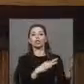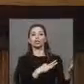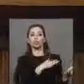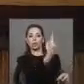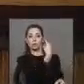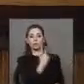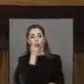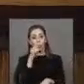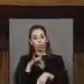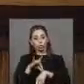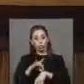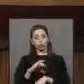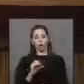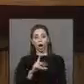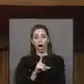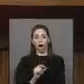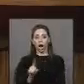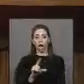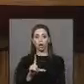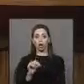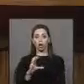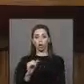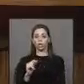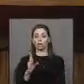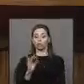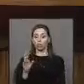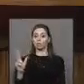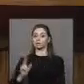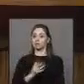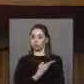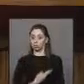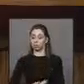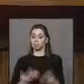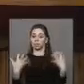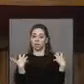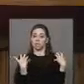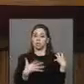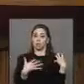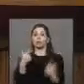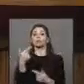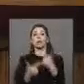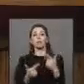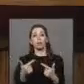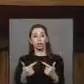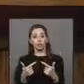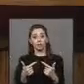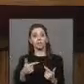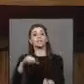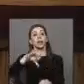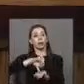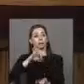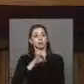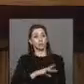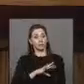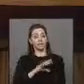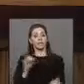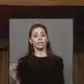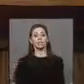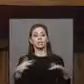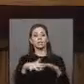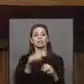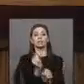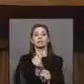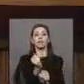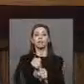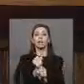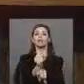El doctor Carlos Lorca Tobar, señor Presidente, cumplió un rol destacado en la política nacional de la función parlamentaria, la cual